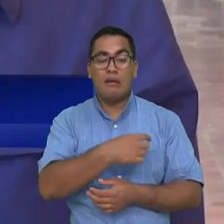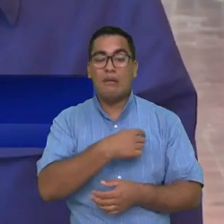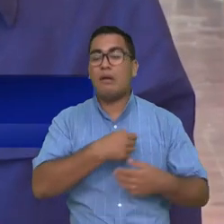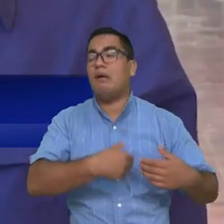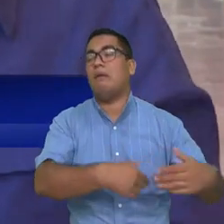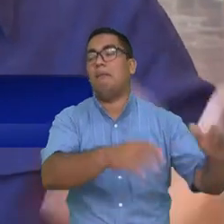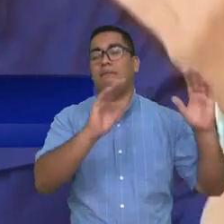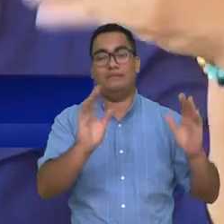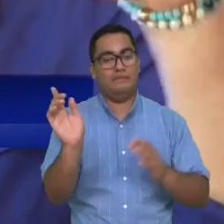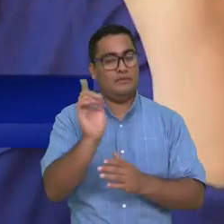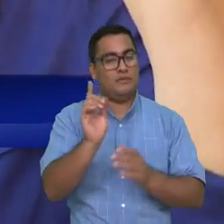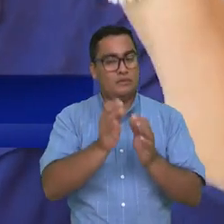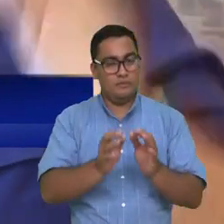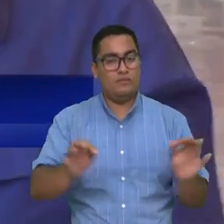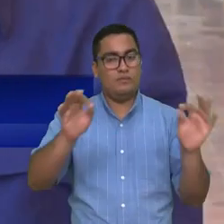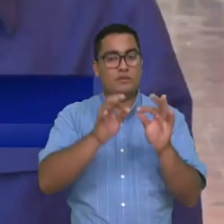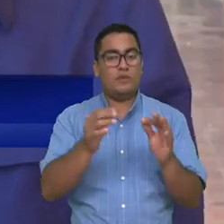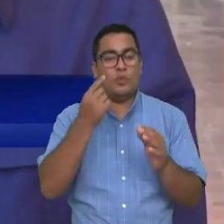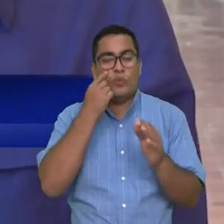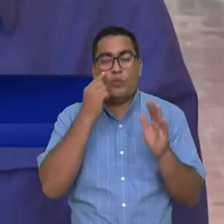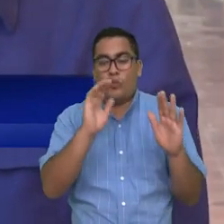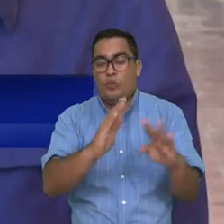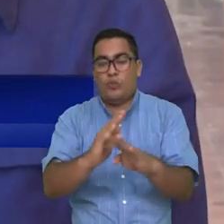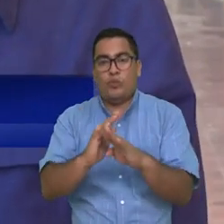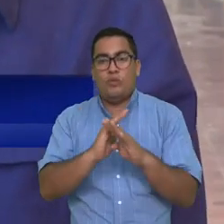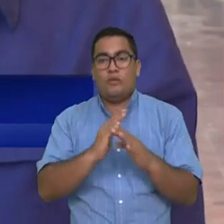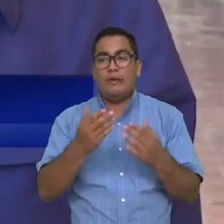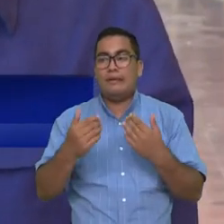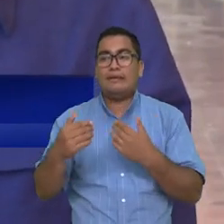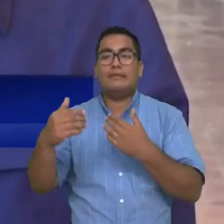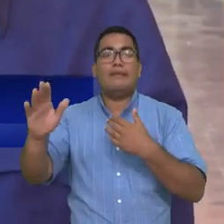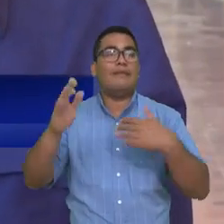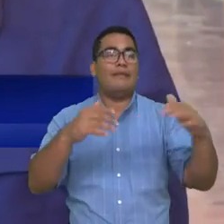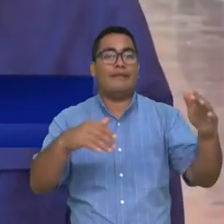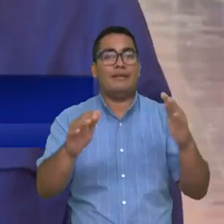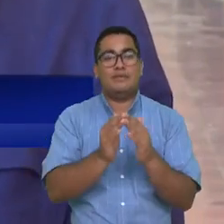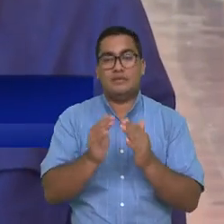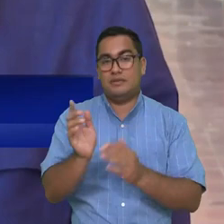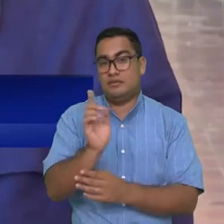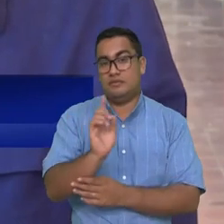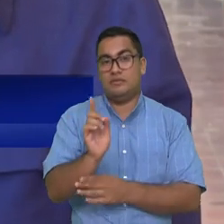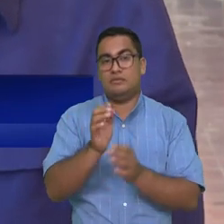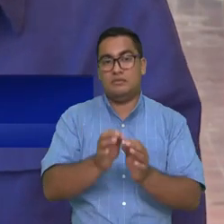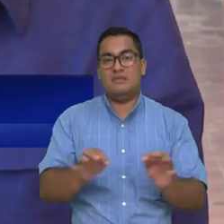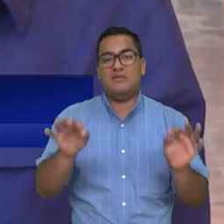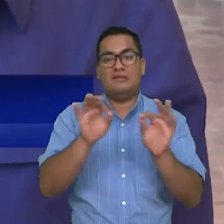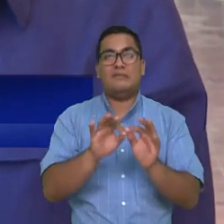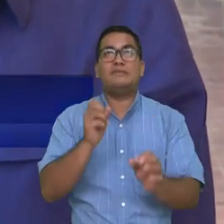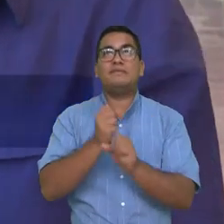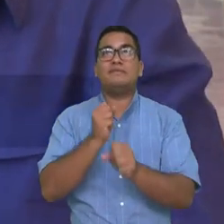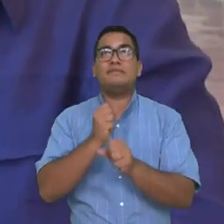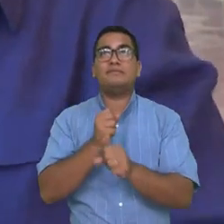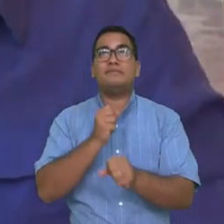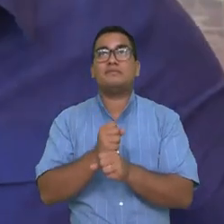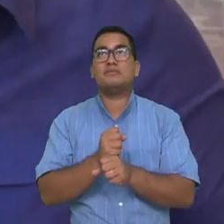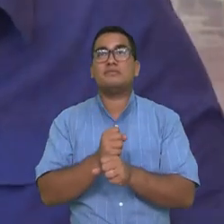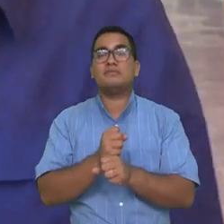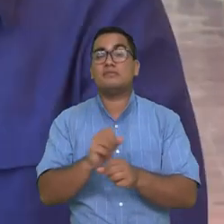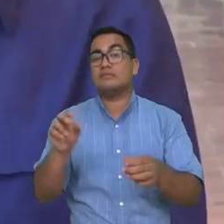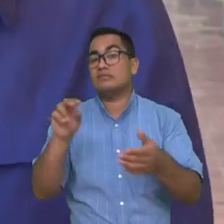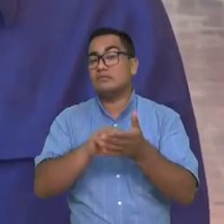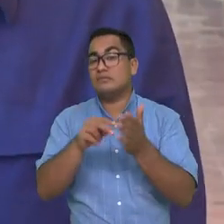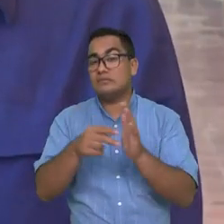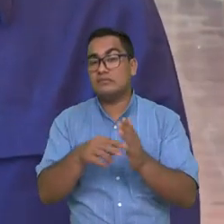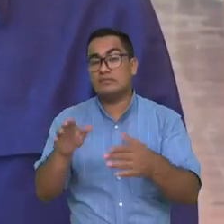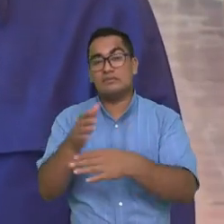vamos a mandarlos pues a que se vayan a sus casas solos, sino que aquí estamos trabajando, tomando todas las